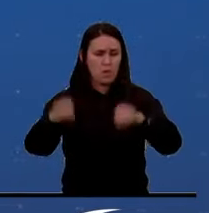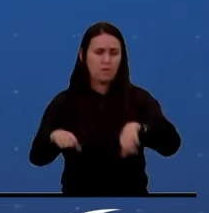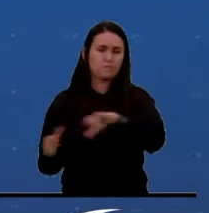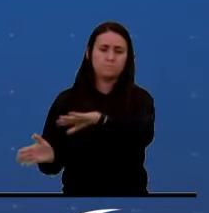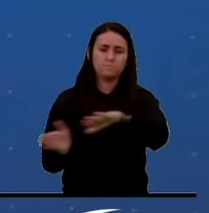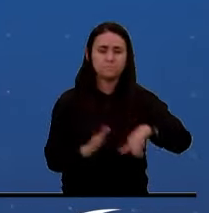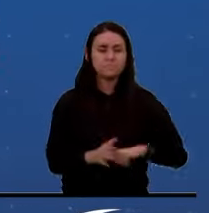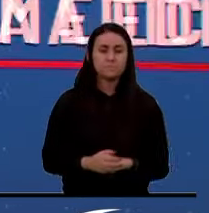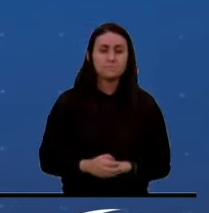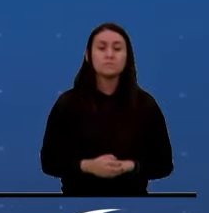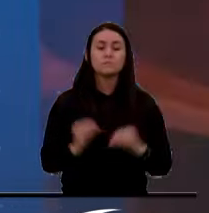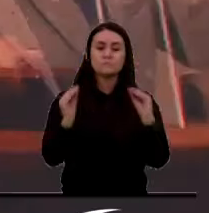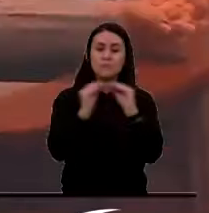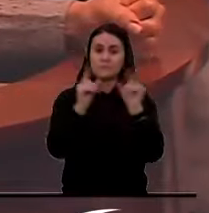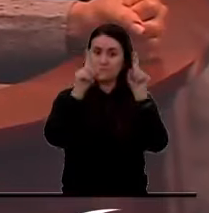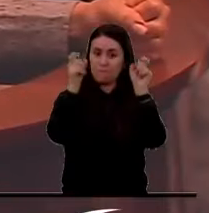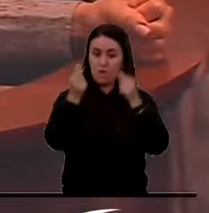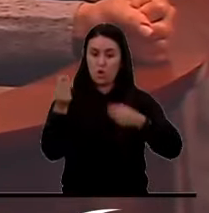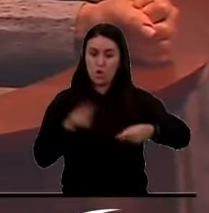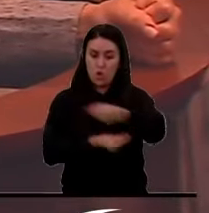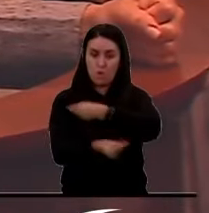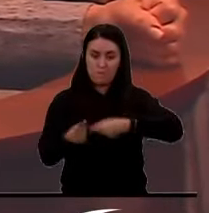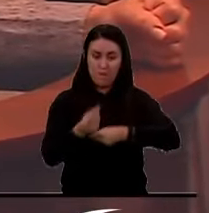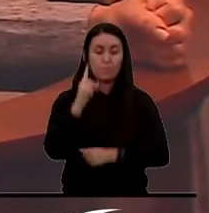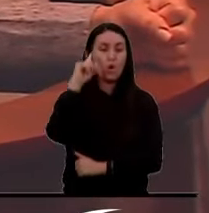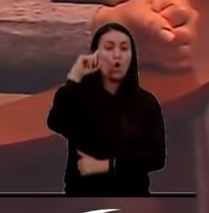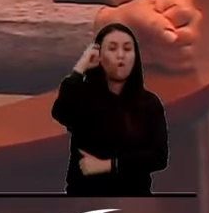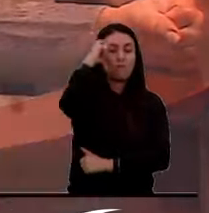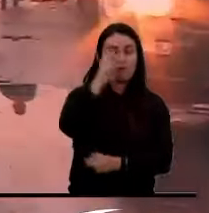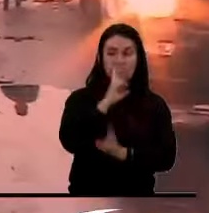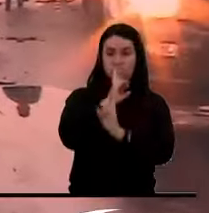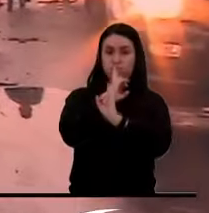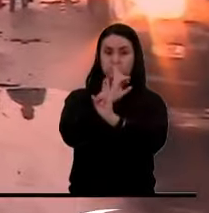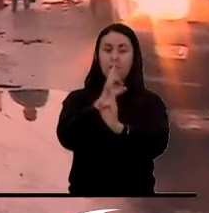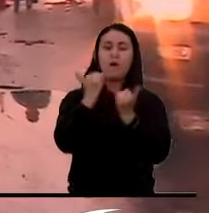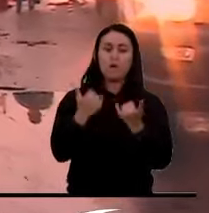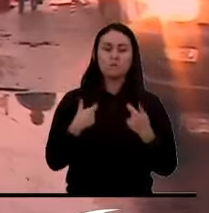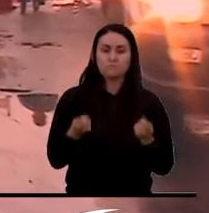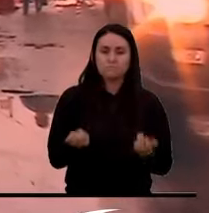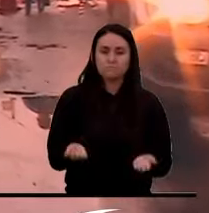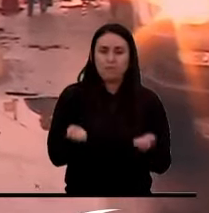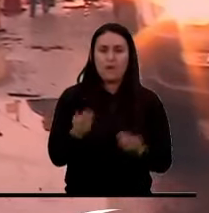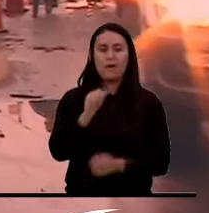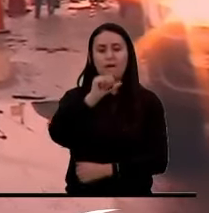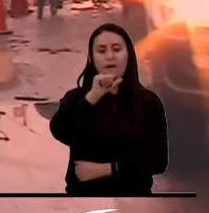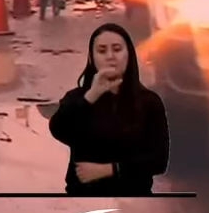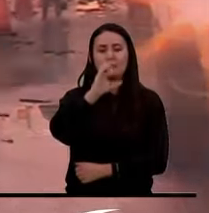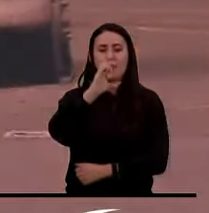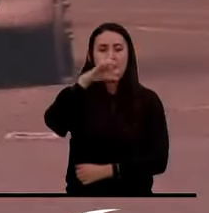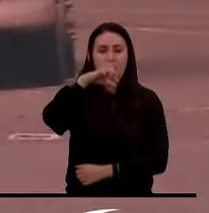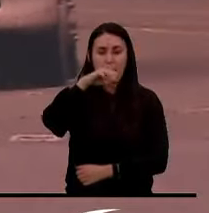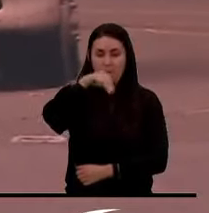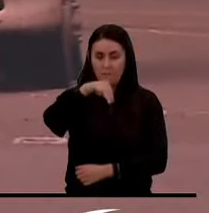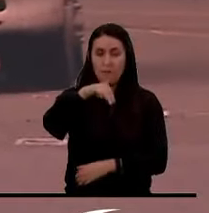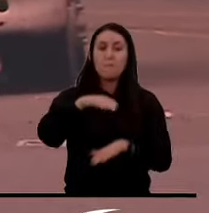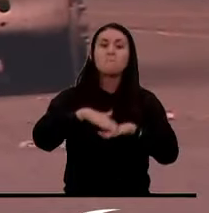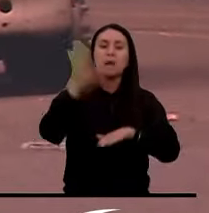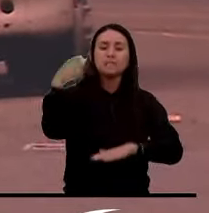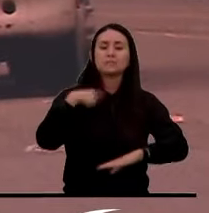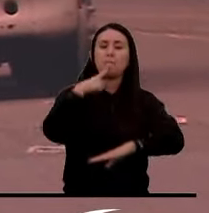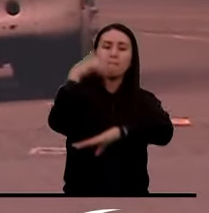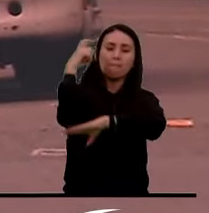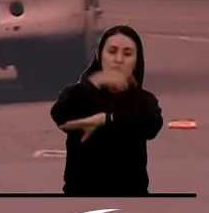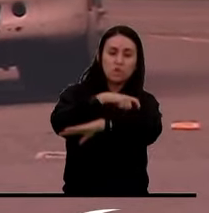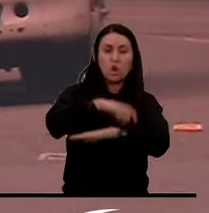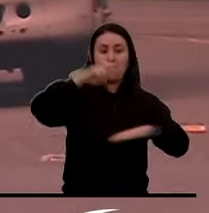Y en el campo económico hubo otra noticia. El gobierno reiteró que este año habrá alzas en el ACPM para grandes consumidores como los sectores petrolero y